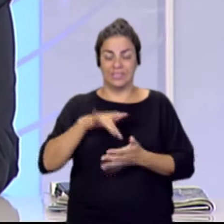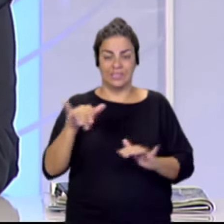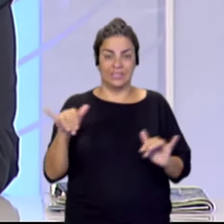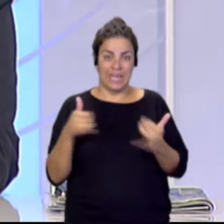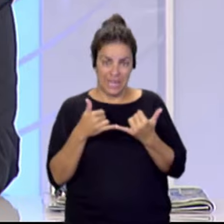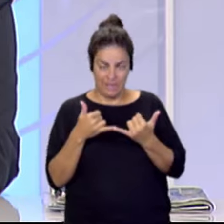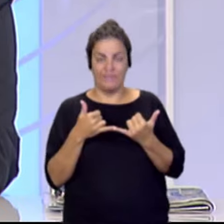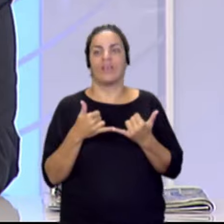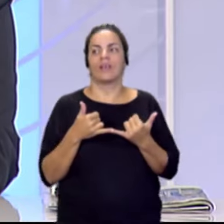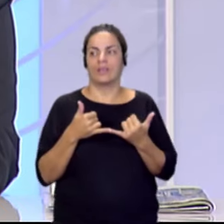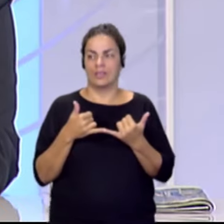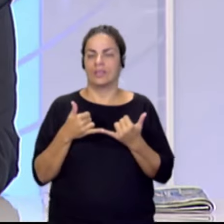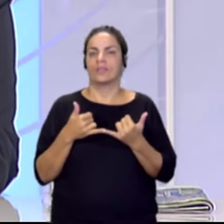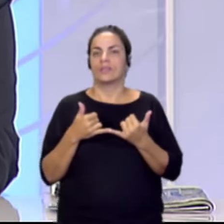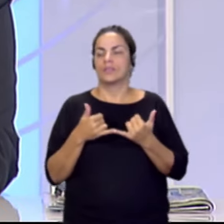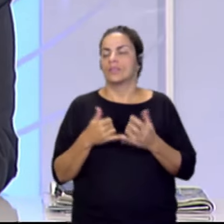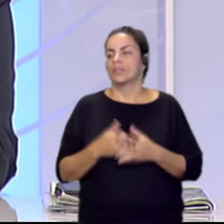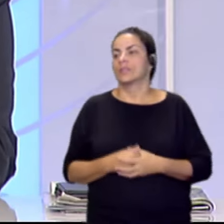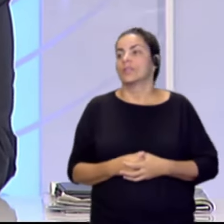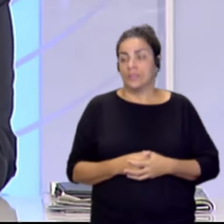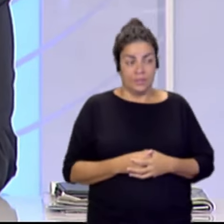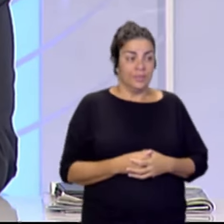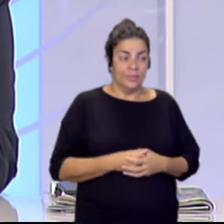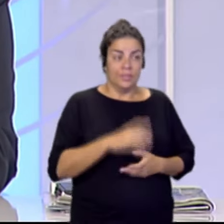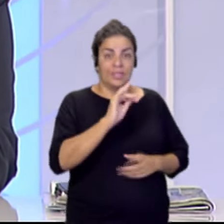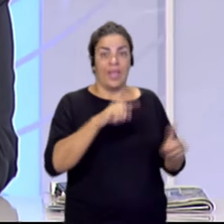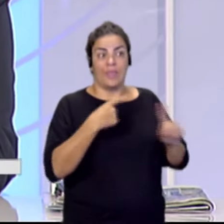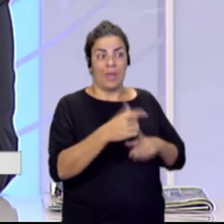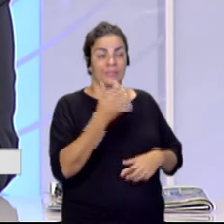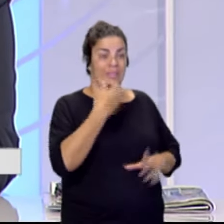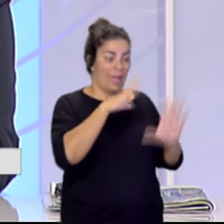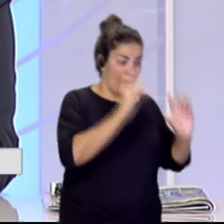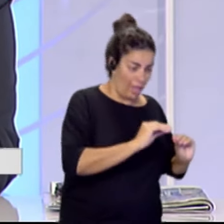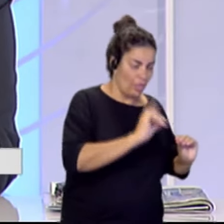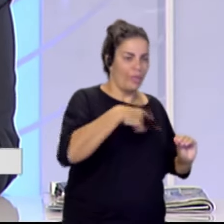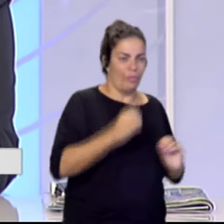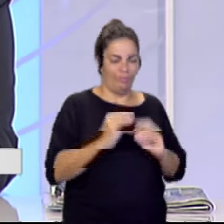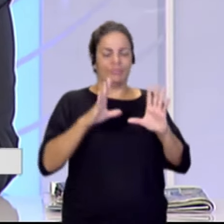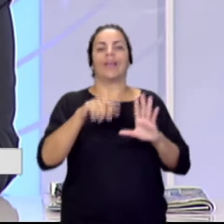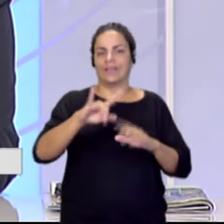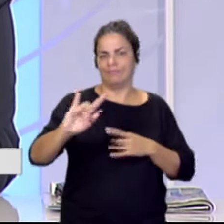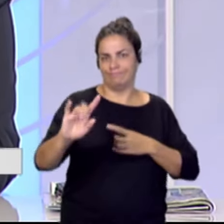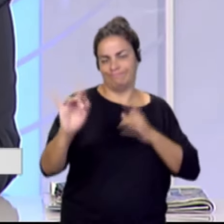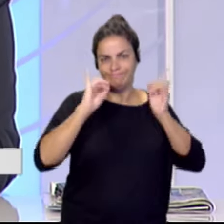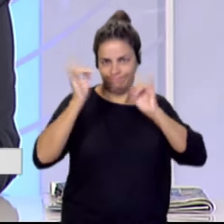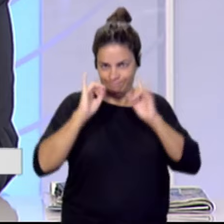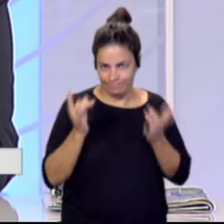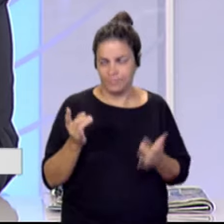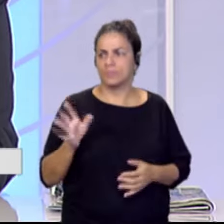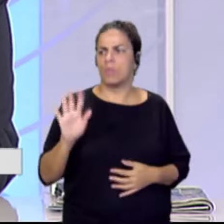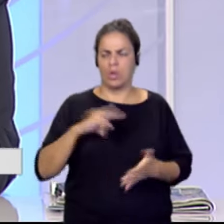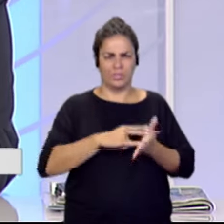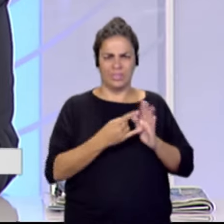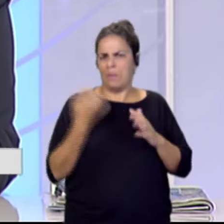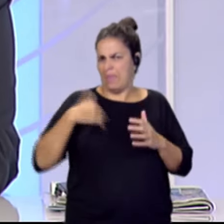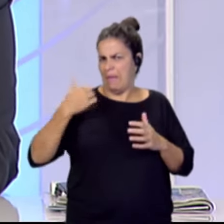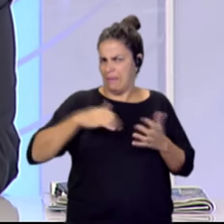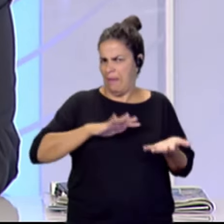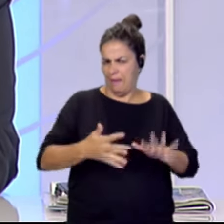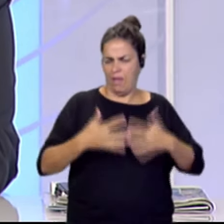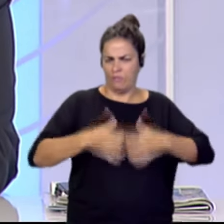si están en la isla de Tenerife. Además, si lo tienes apagado, sonará cuando lo enciendas. A ver, el sistema ya está operativo, como acaban de comentarnos,